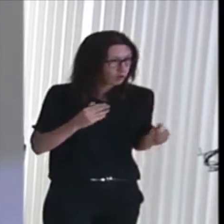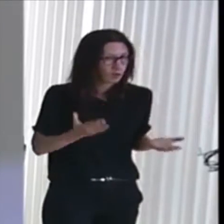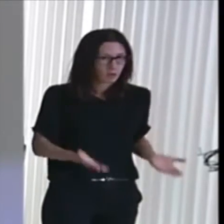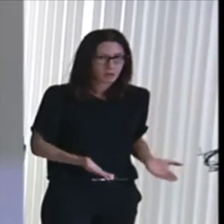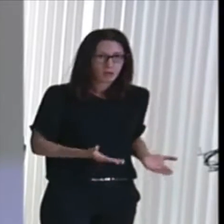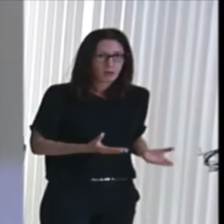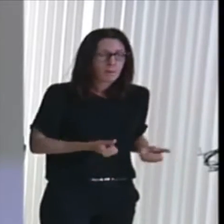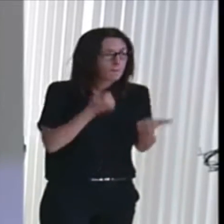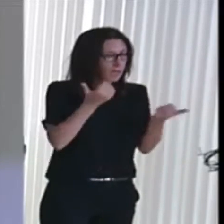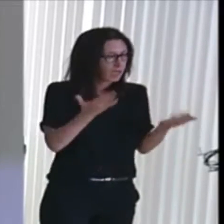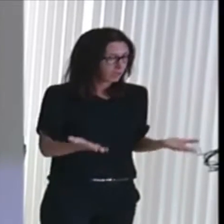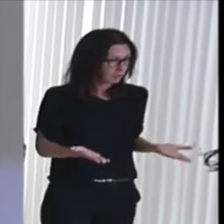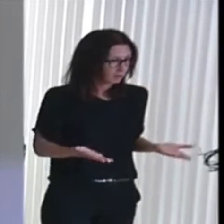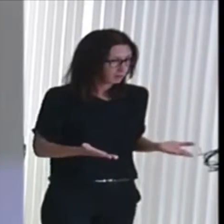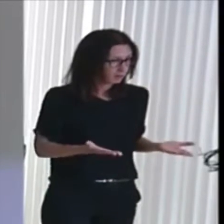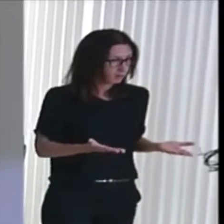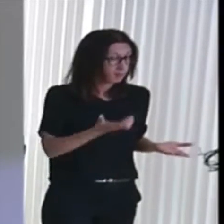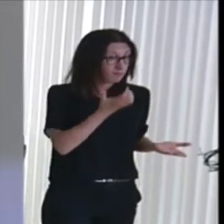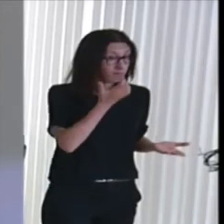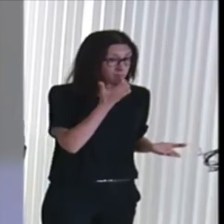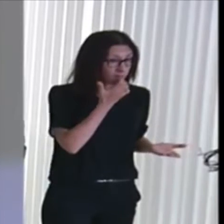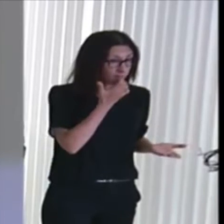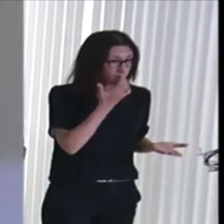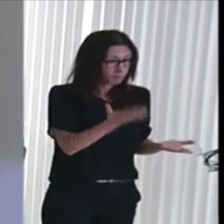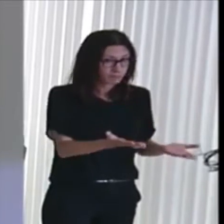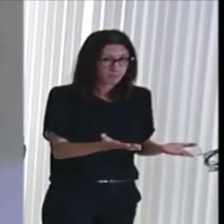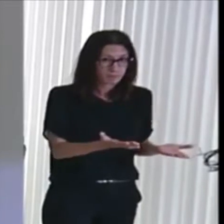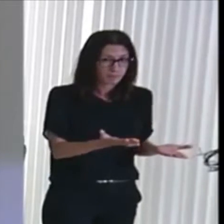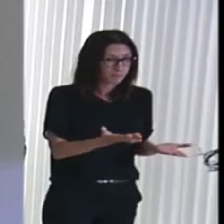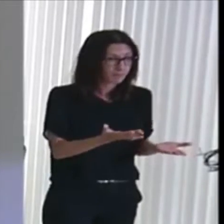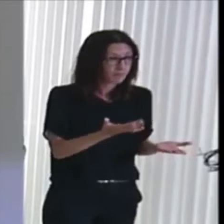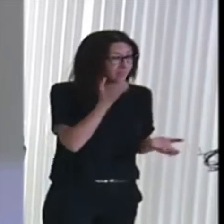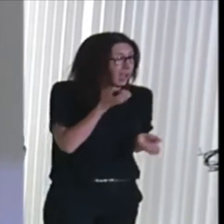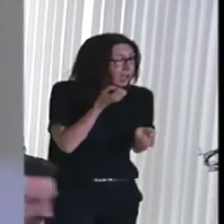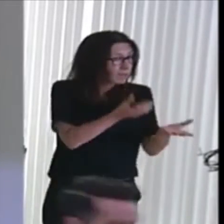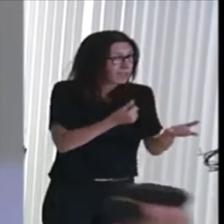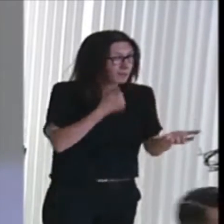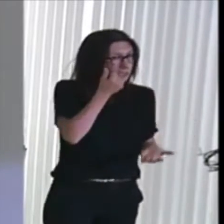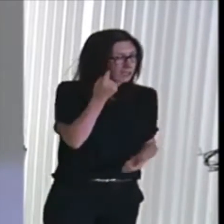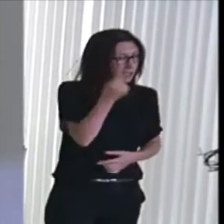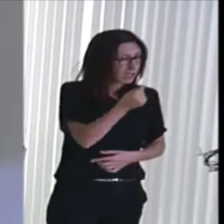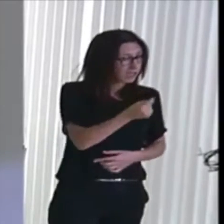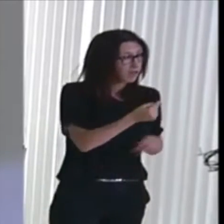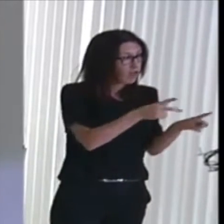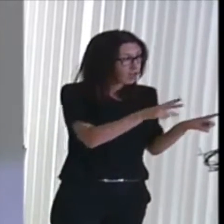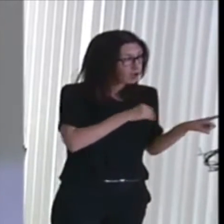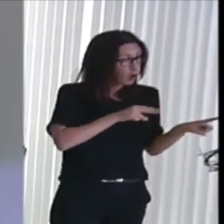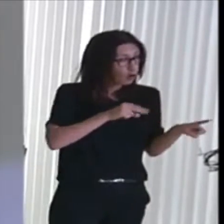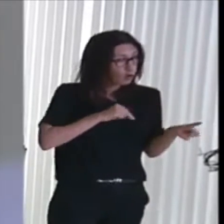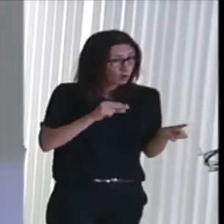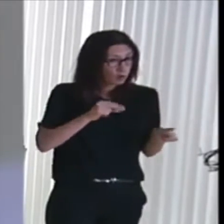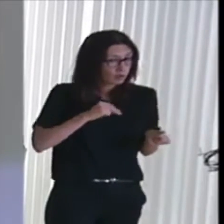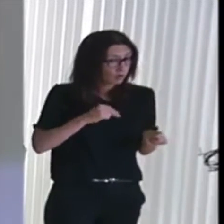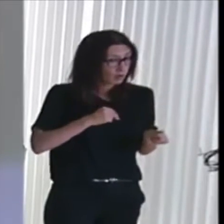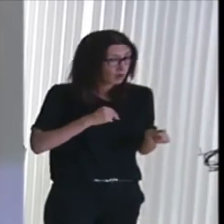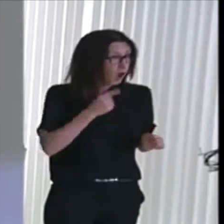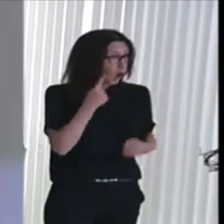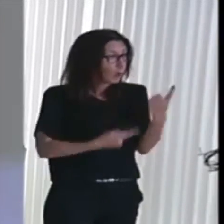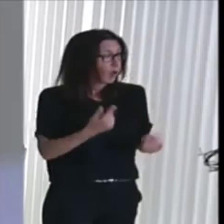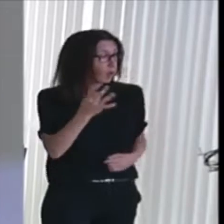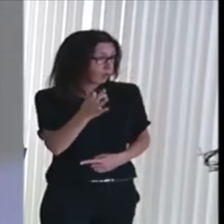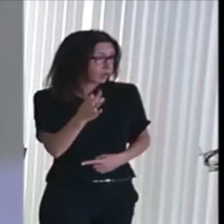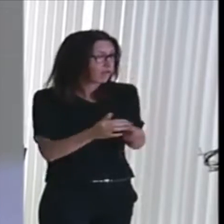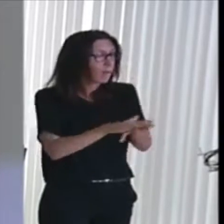Es mucho más, si lo pones en el, o sea, el mensaje negativo que recibes muchas veces es mucho más que el positivo. Lo que pasa